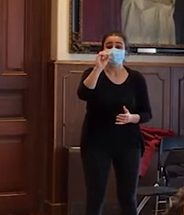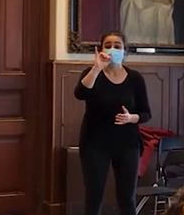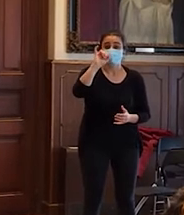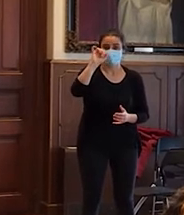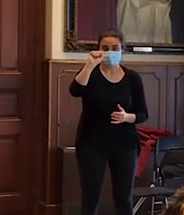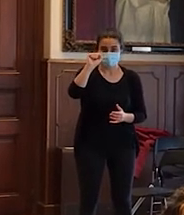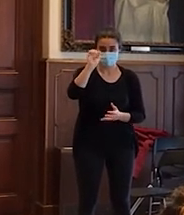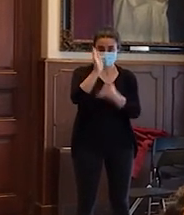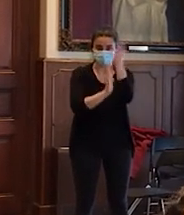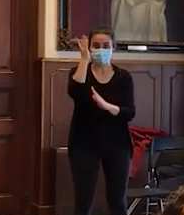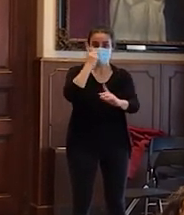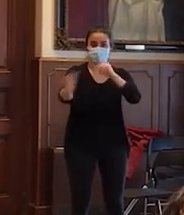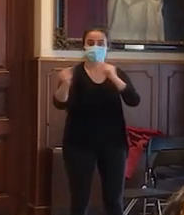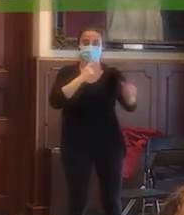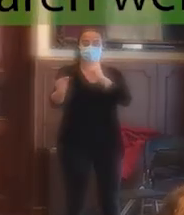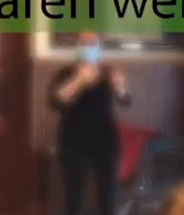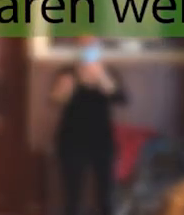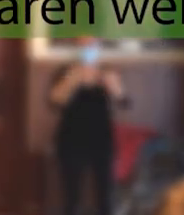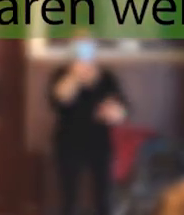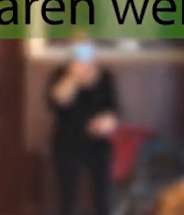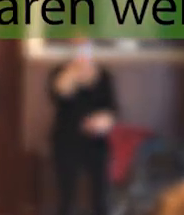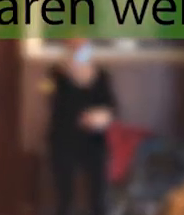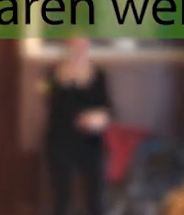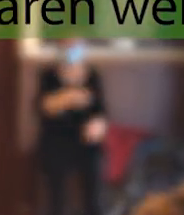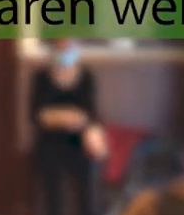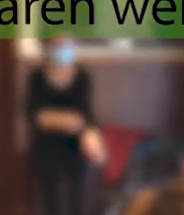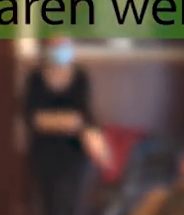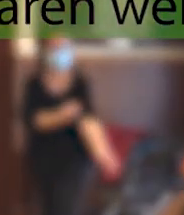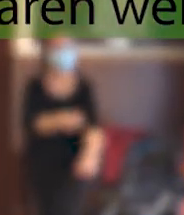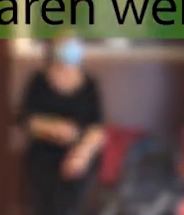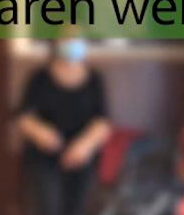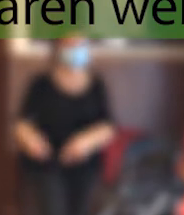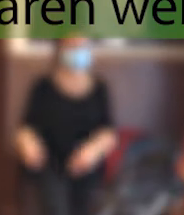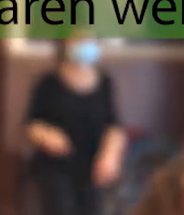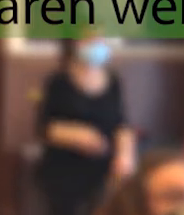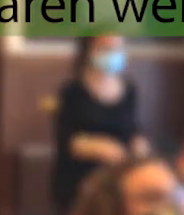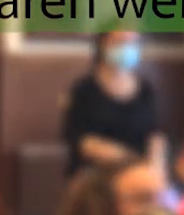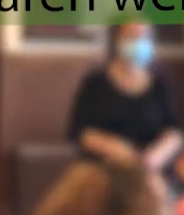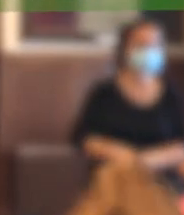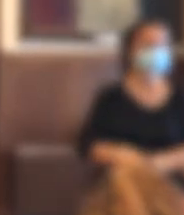toman parte, porque son parte, se sienten parte.